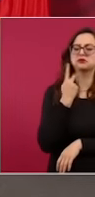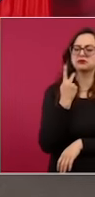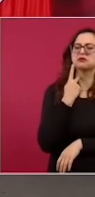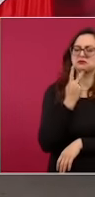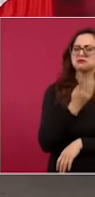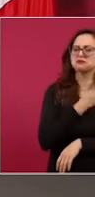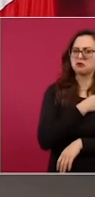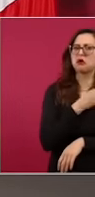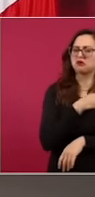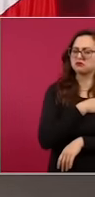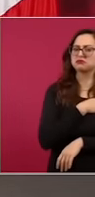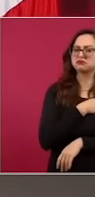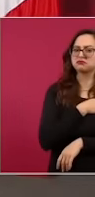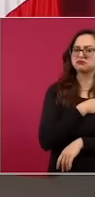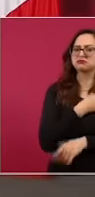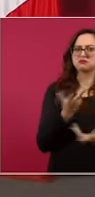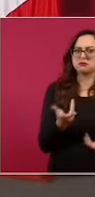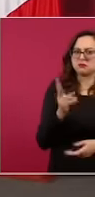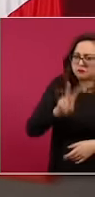y que quieren hacerlo